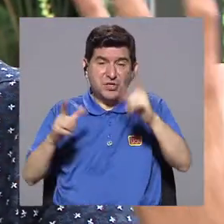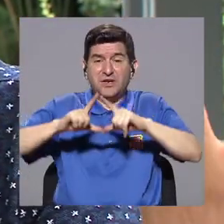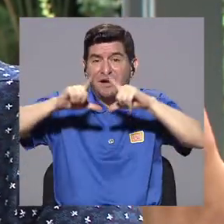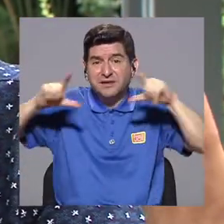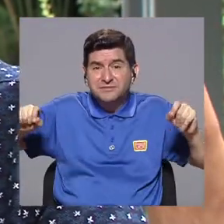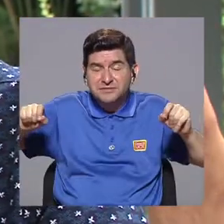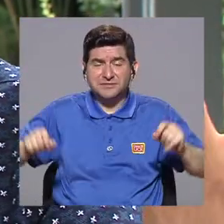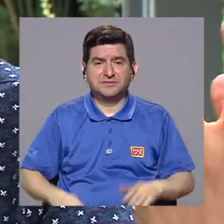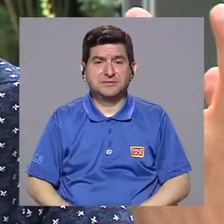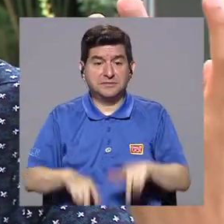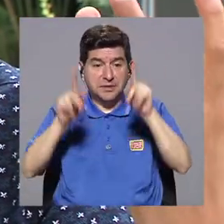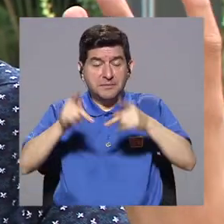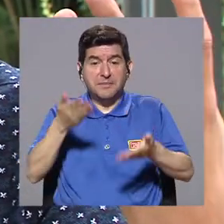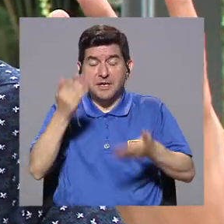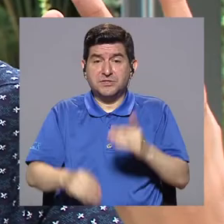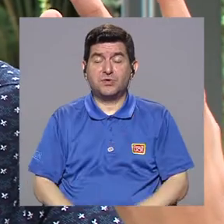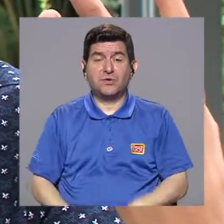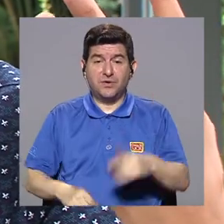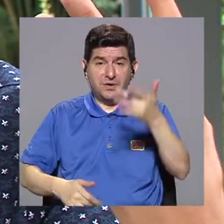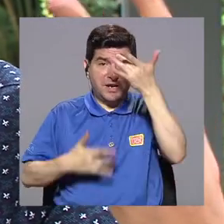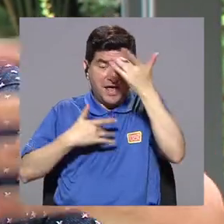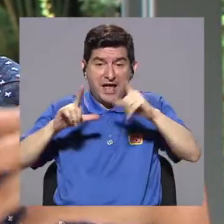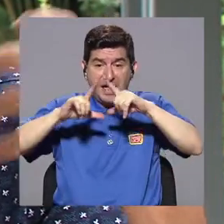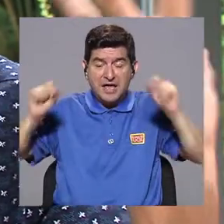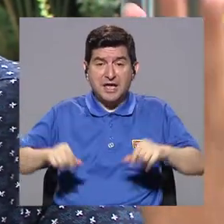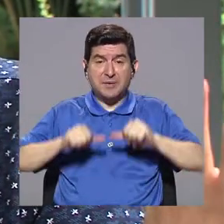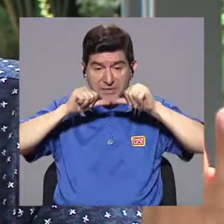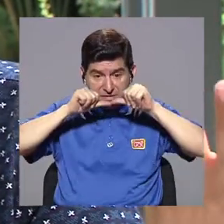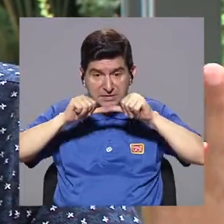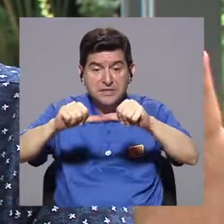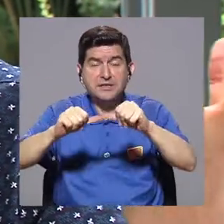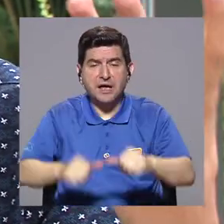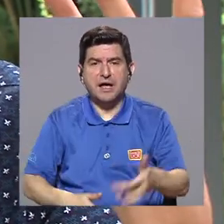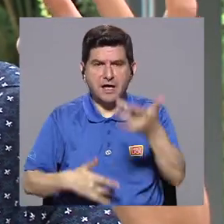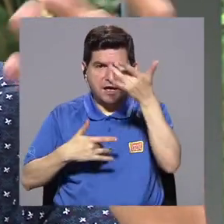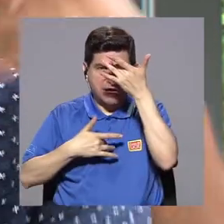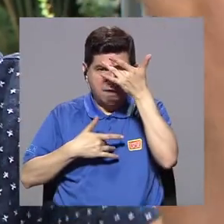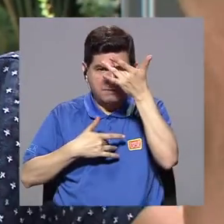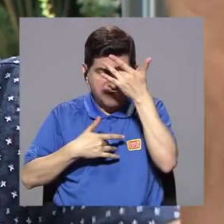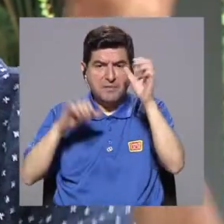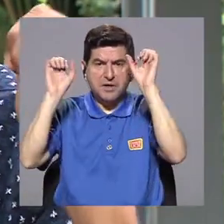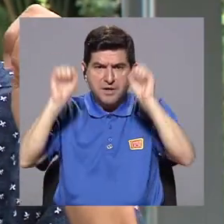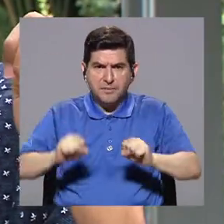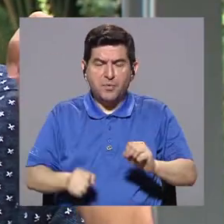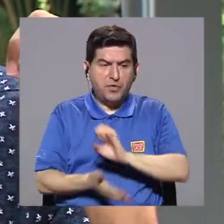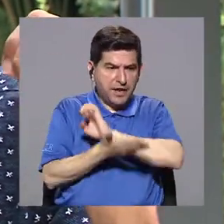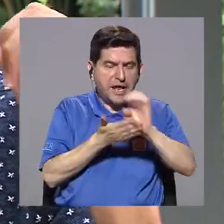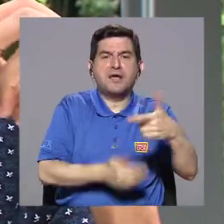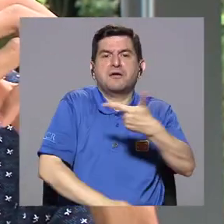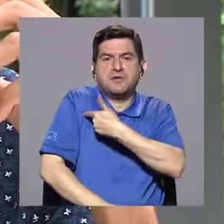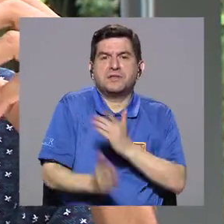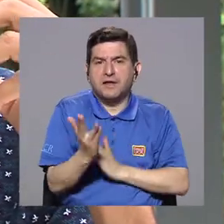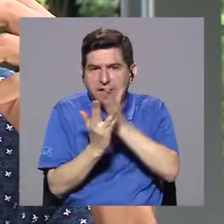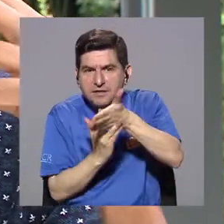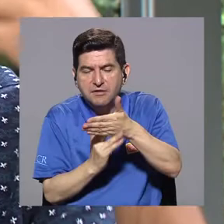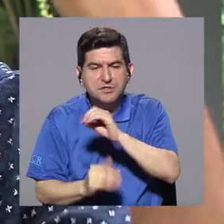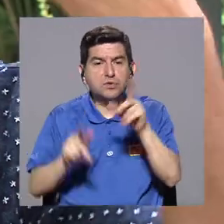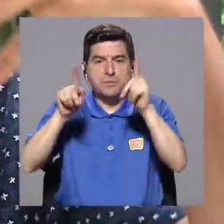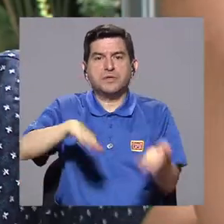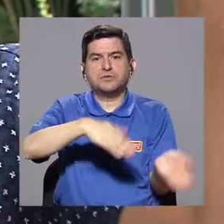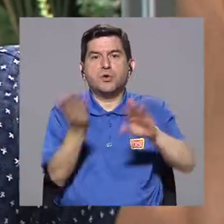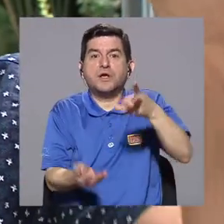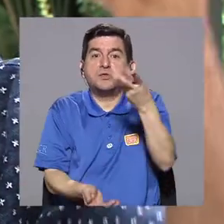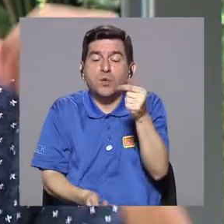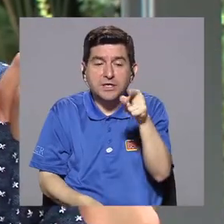se incapacita, cuánta gente puede quedar con incapacidad permanente, con algunas enfermedades prevenibles con vacunas, y además, cuánta